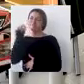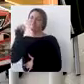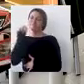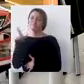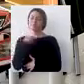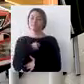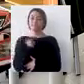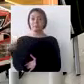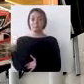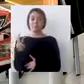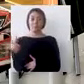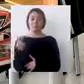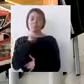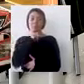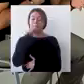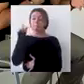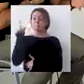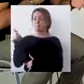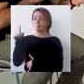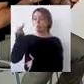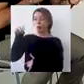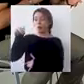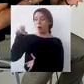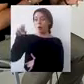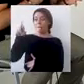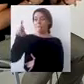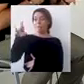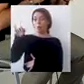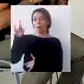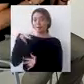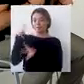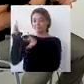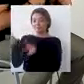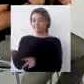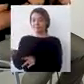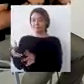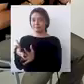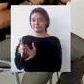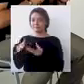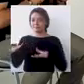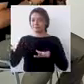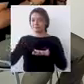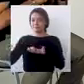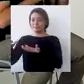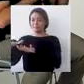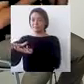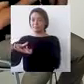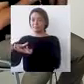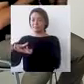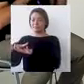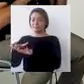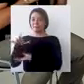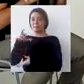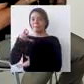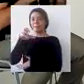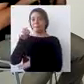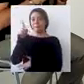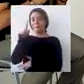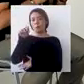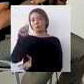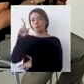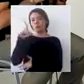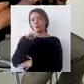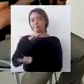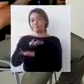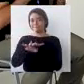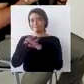digo, morir, que es el nombre de su personaje, estás en estos momentos en una posada. En esta posada hay seis mesas y